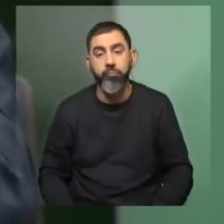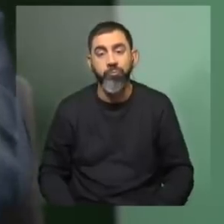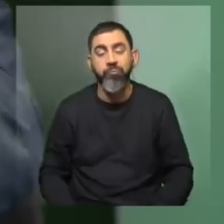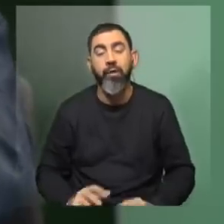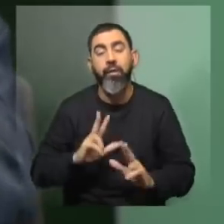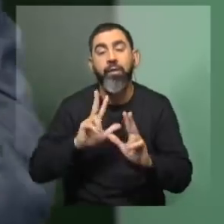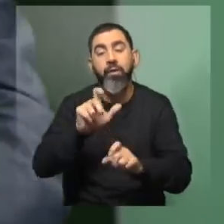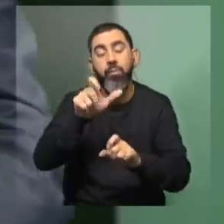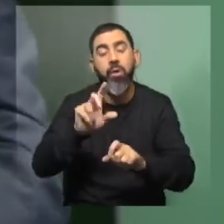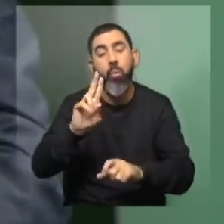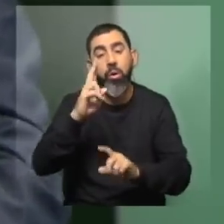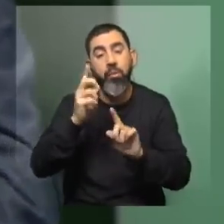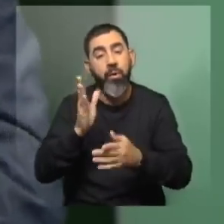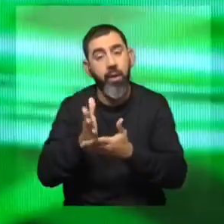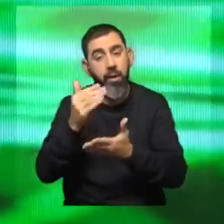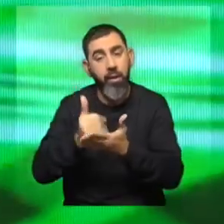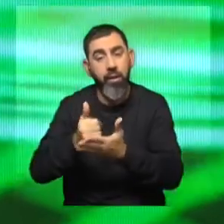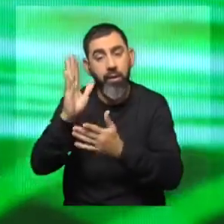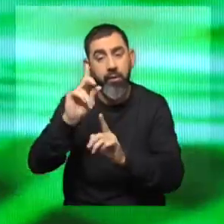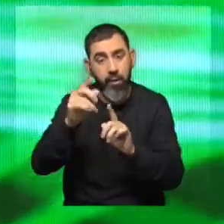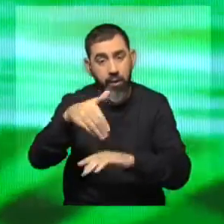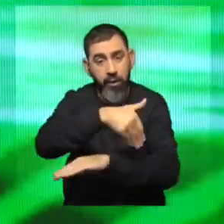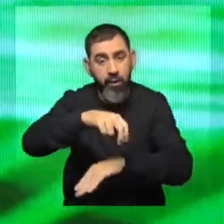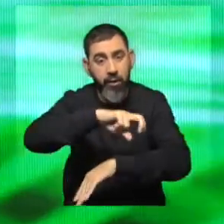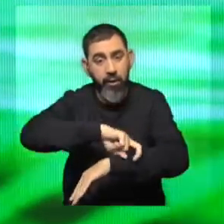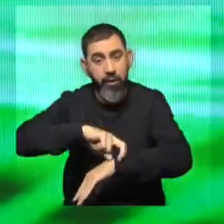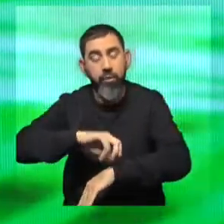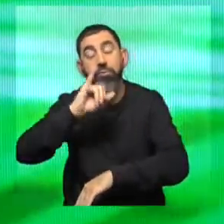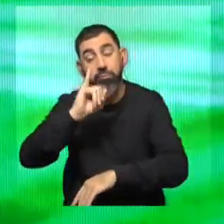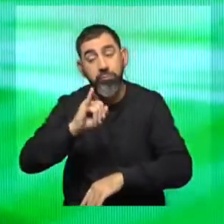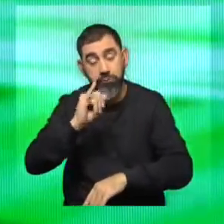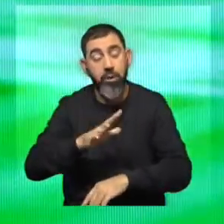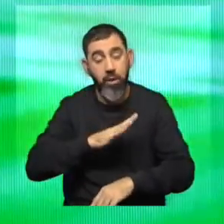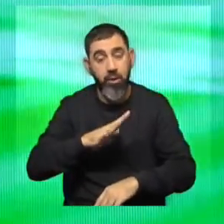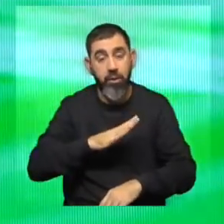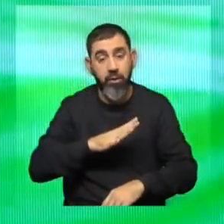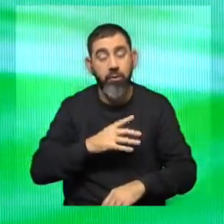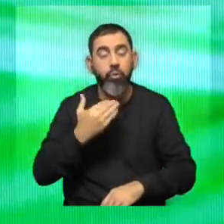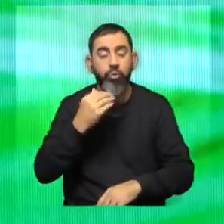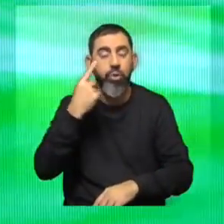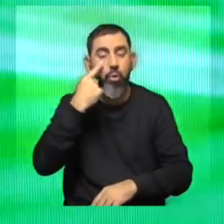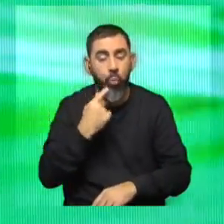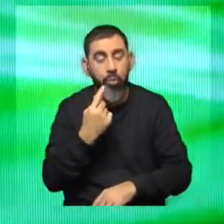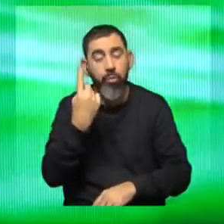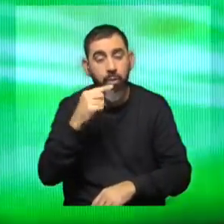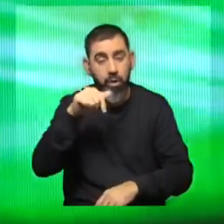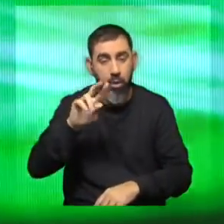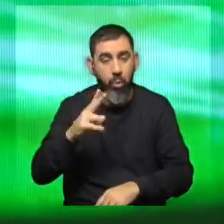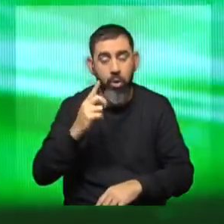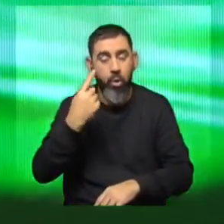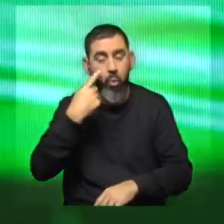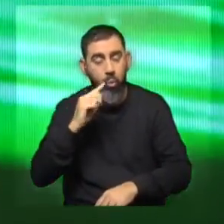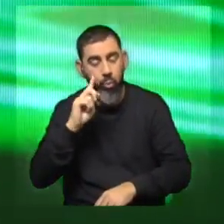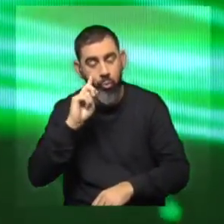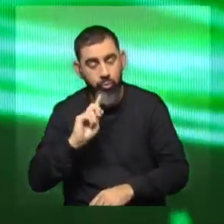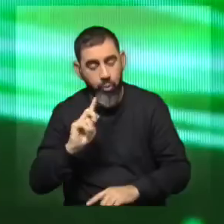hay extranjeros también en situación de calle sí sí sí sí realmente bueno Son son no sé los números las estadísticas hoy en Uruguay no las no